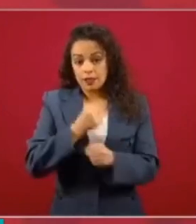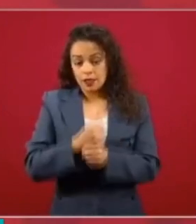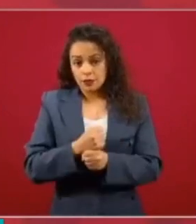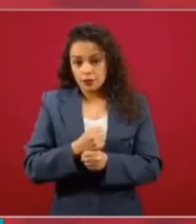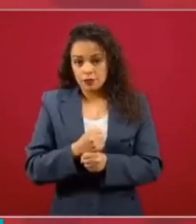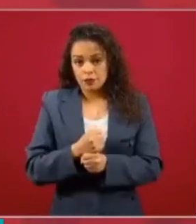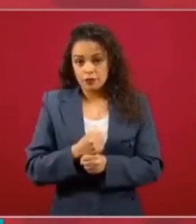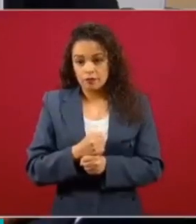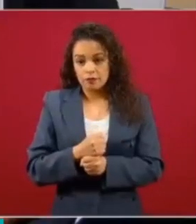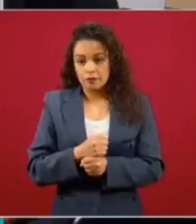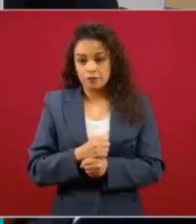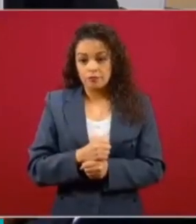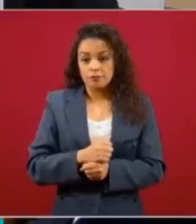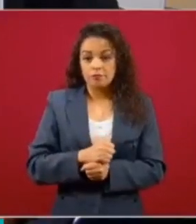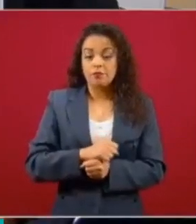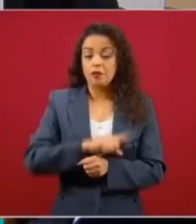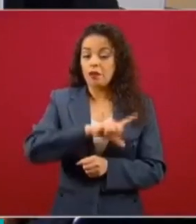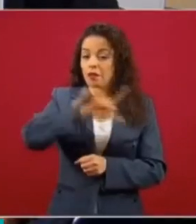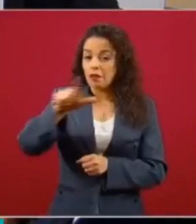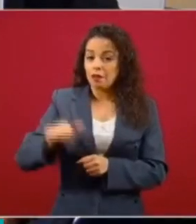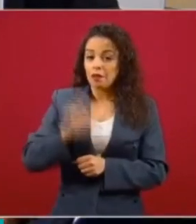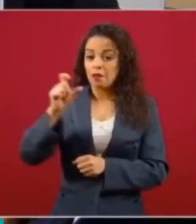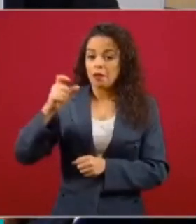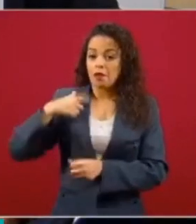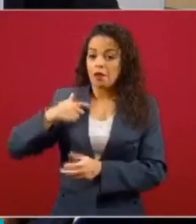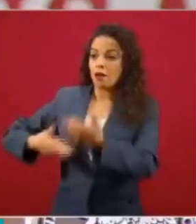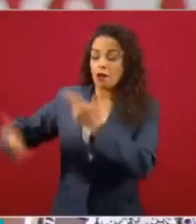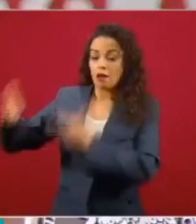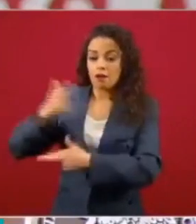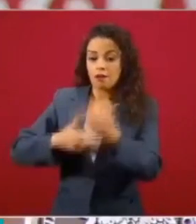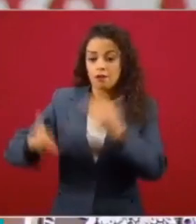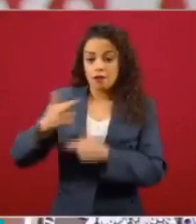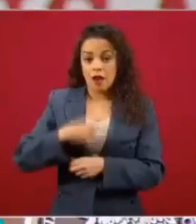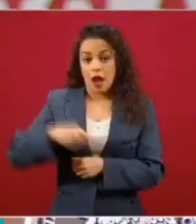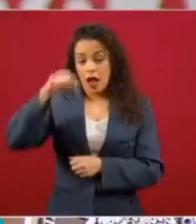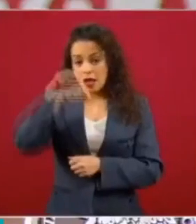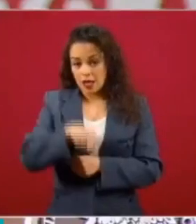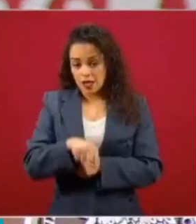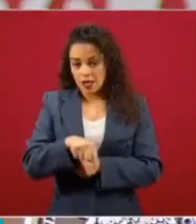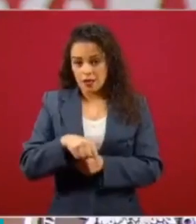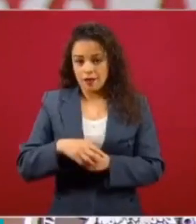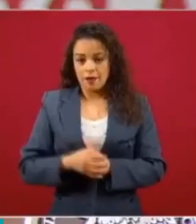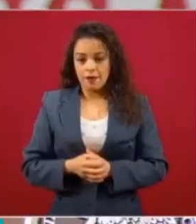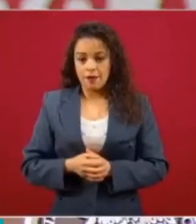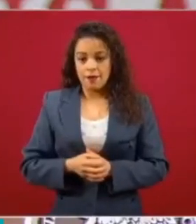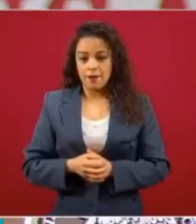regreso por una circunstancia también especial,